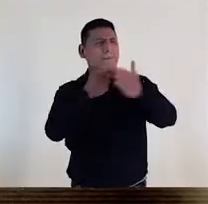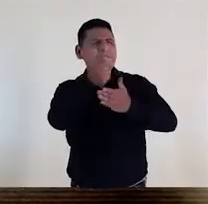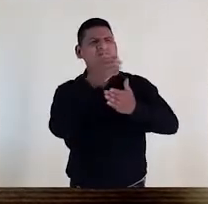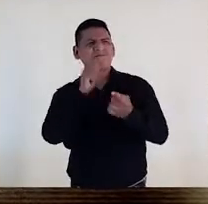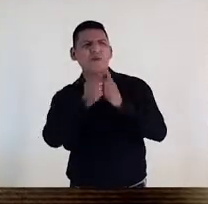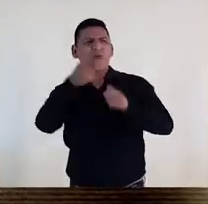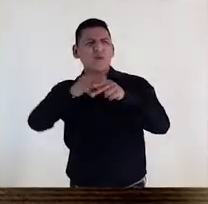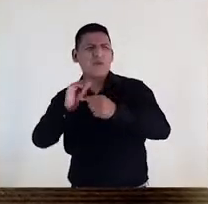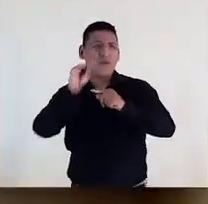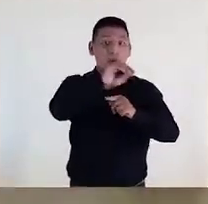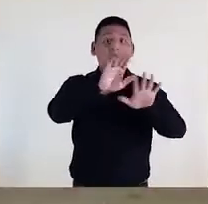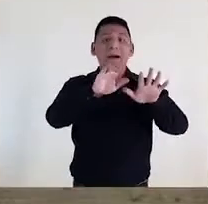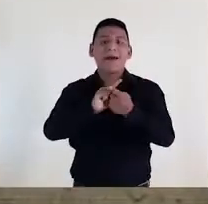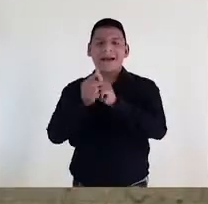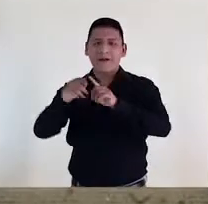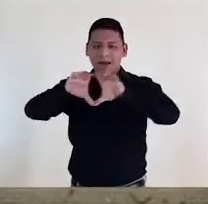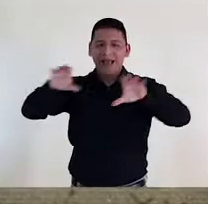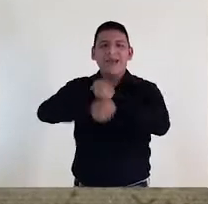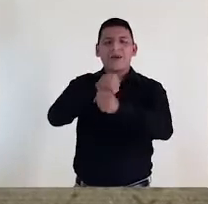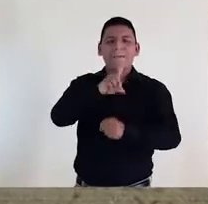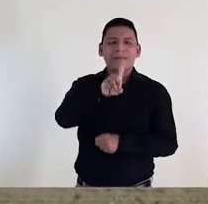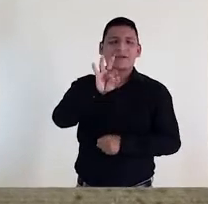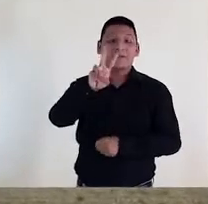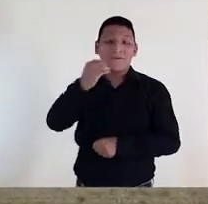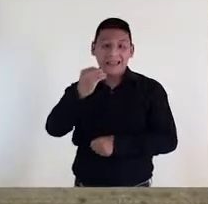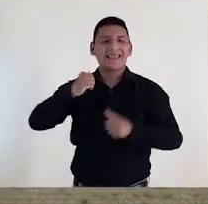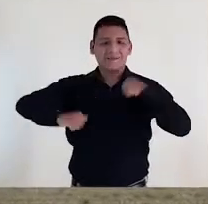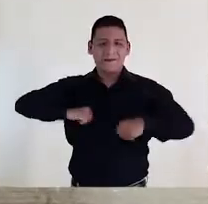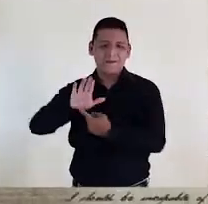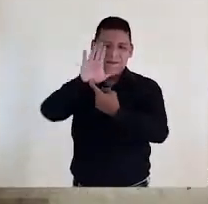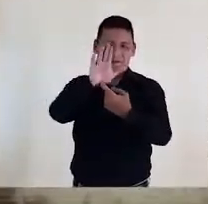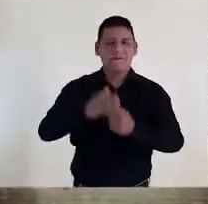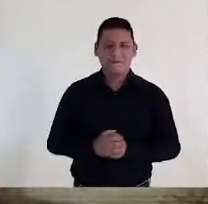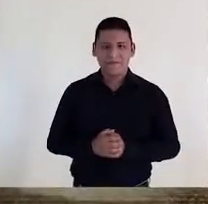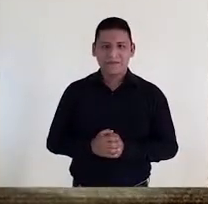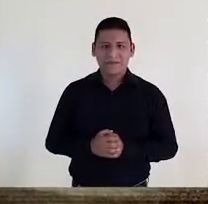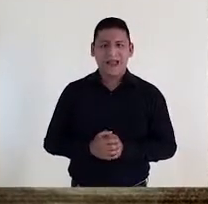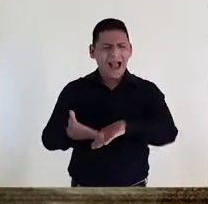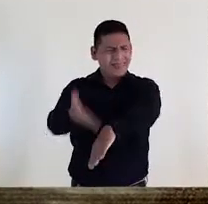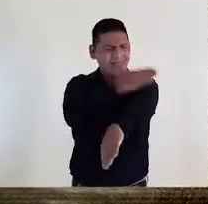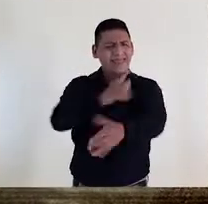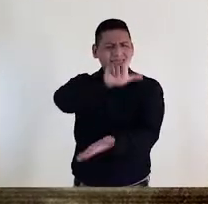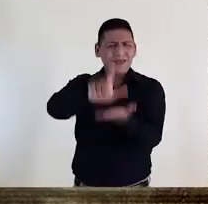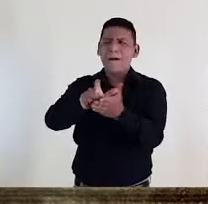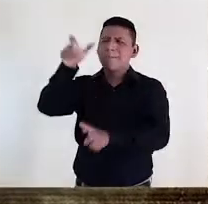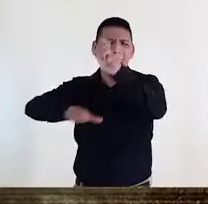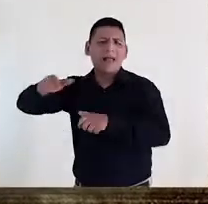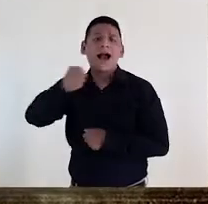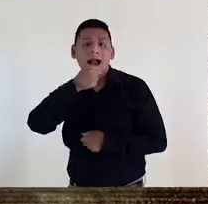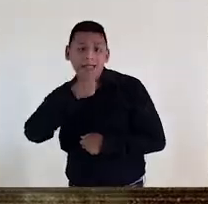le puso su nombre cuando lo inauguró en 1920 con la ópera Aída de Verdi. En esos años, Lima era una parada obligatoria